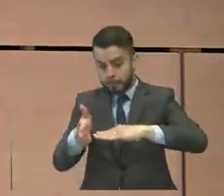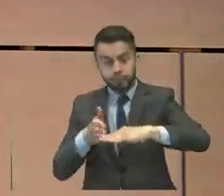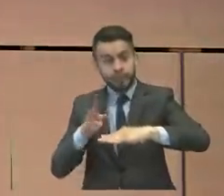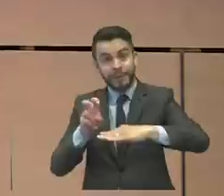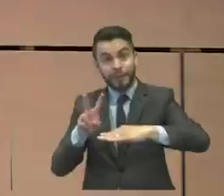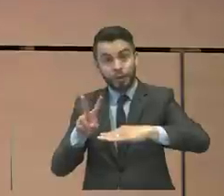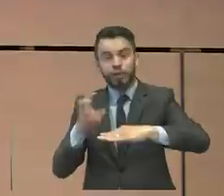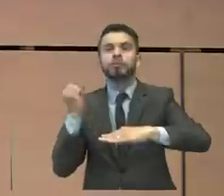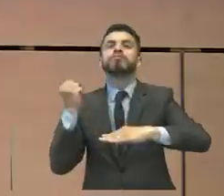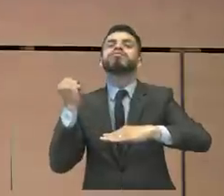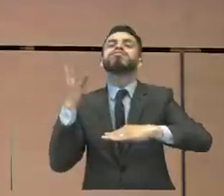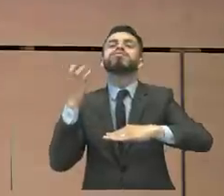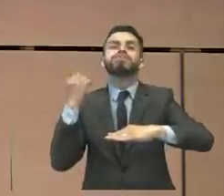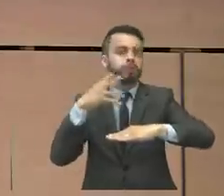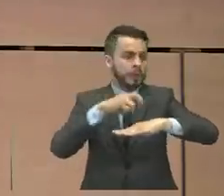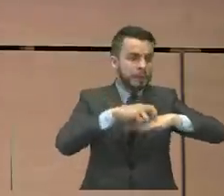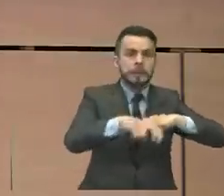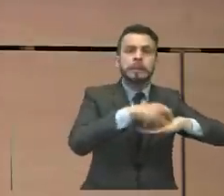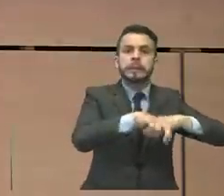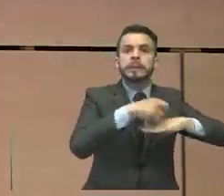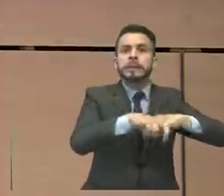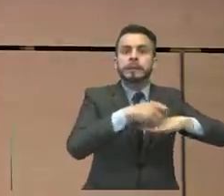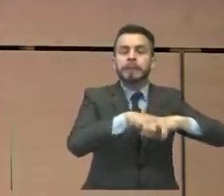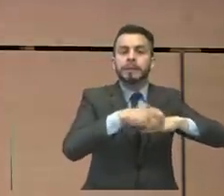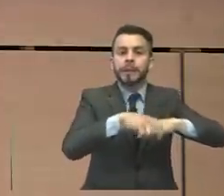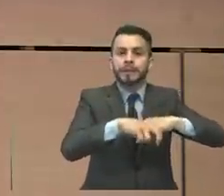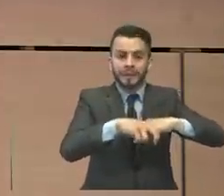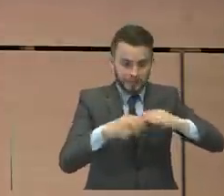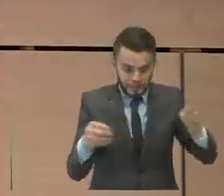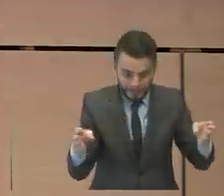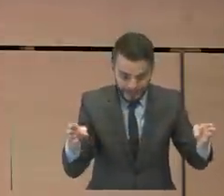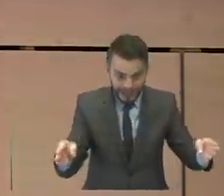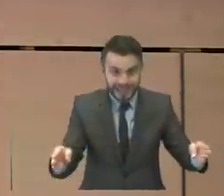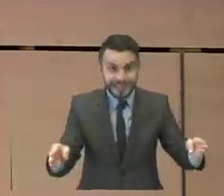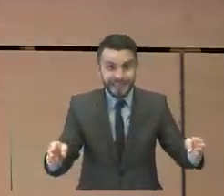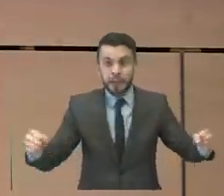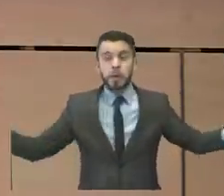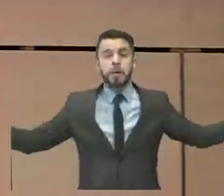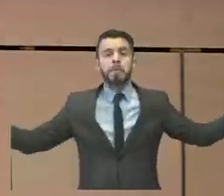usado. Dos tercios de los viajes se van a quedar a lo largo de ese tramo.